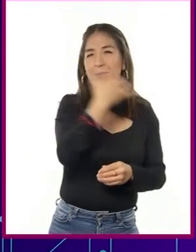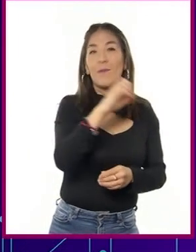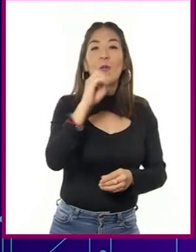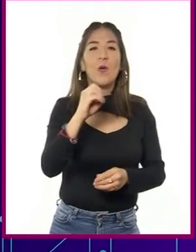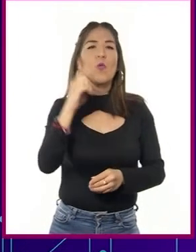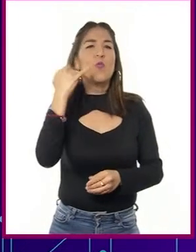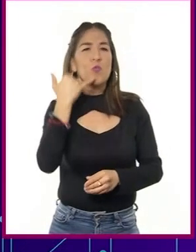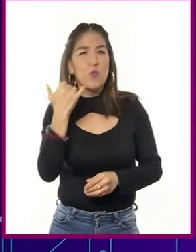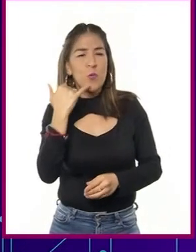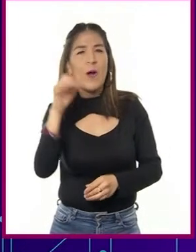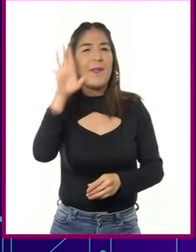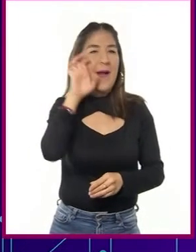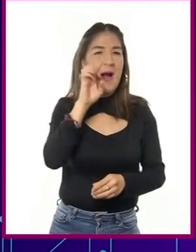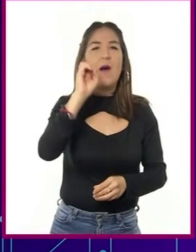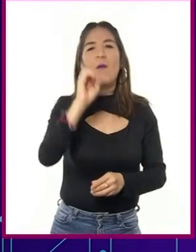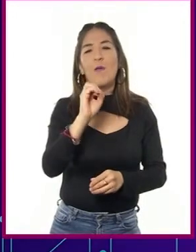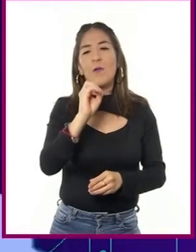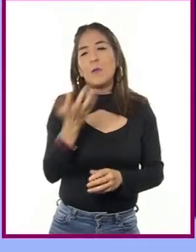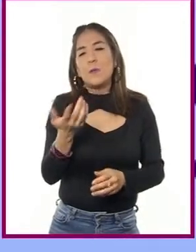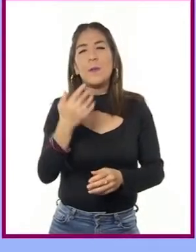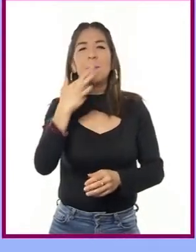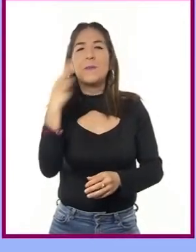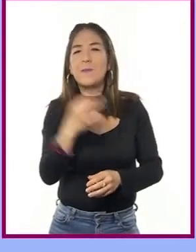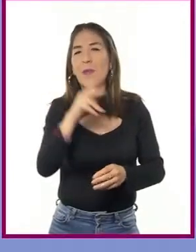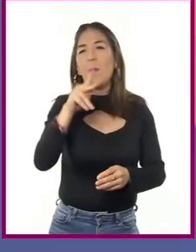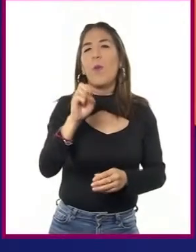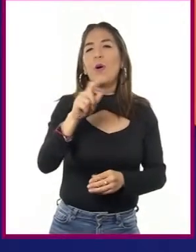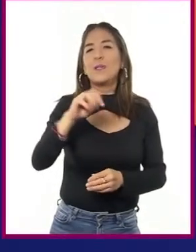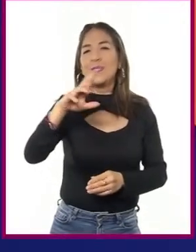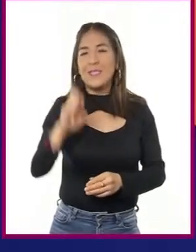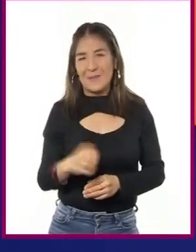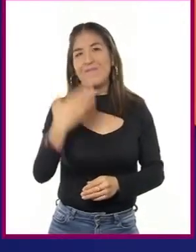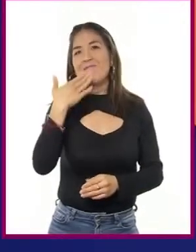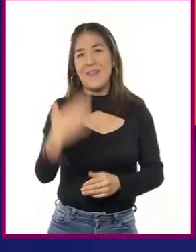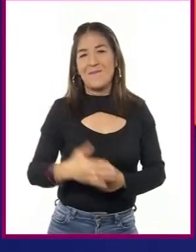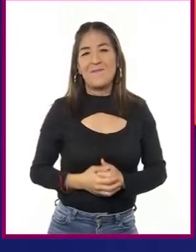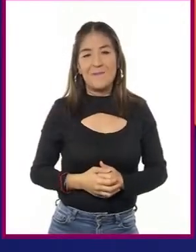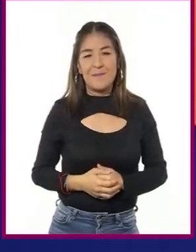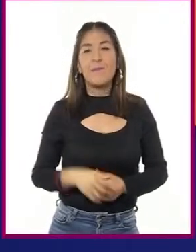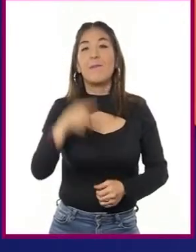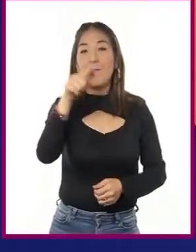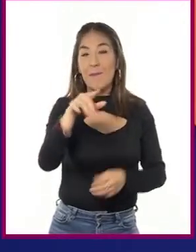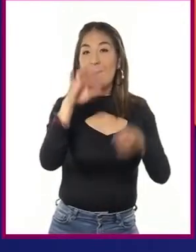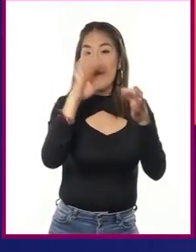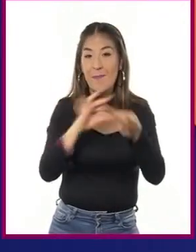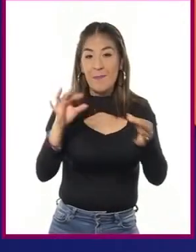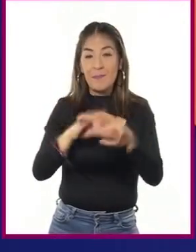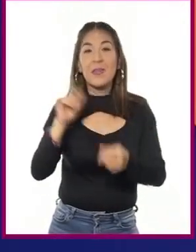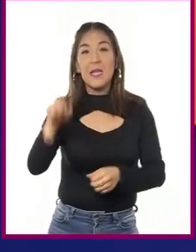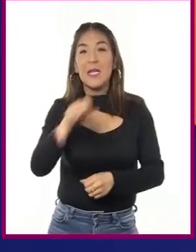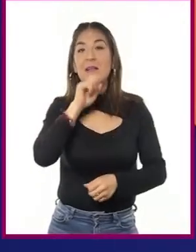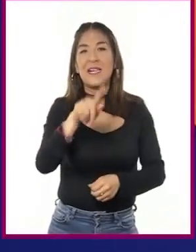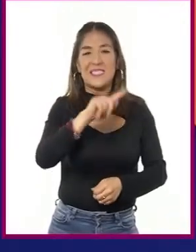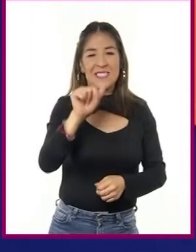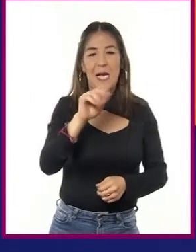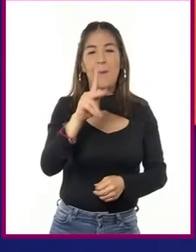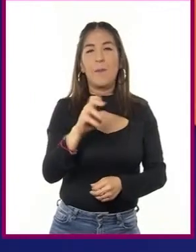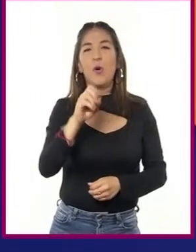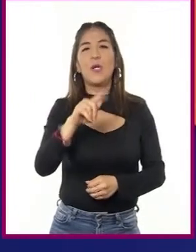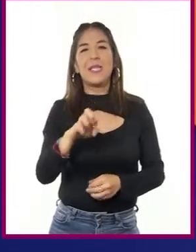naranja un postre delicioso. ¡Genial! Además de esas cualidades, consumir zapote